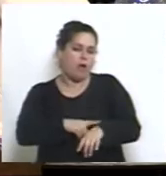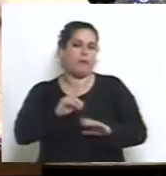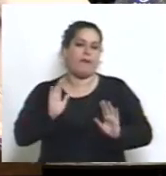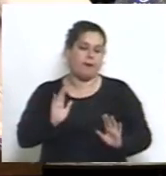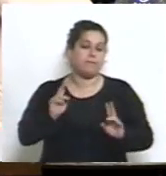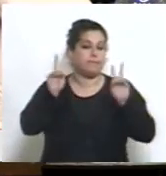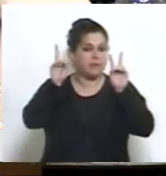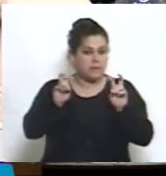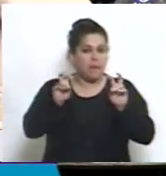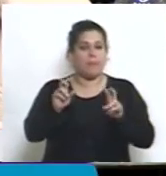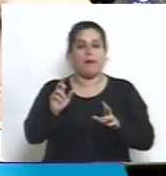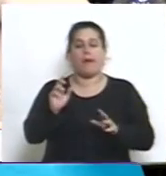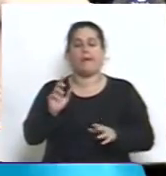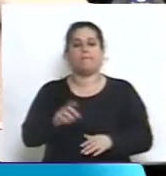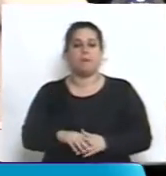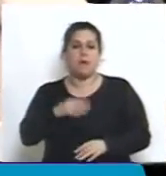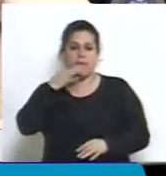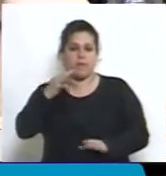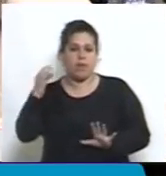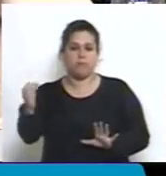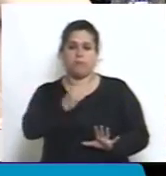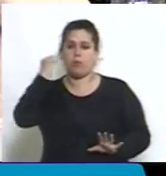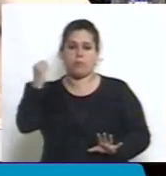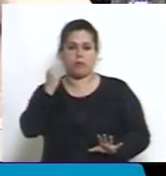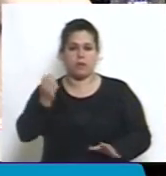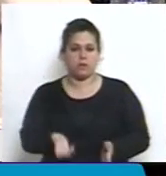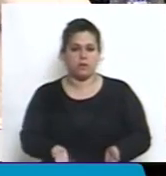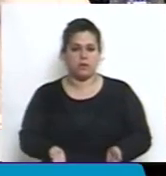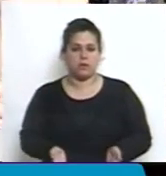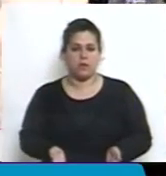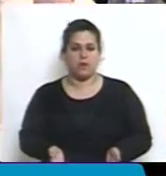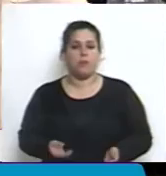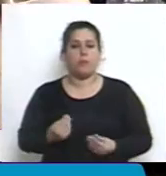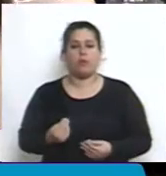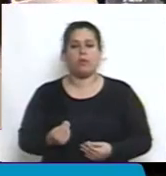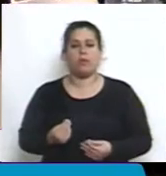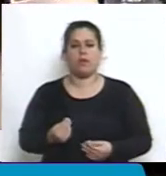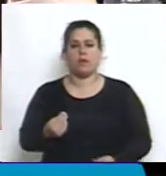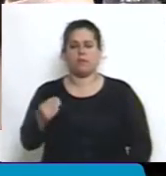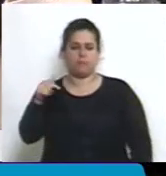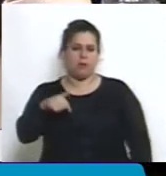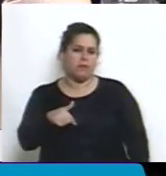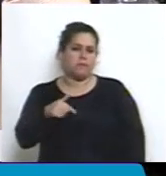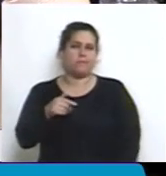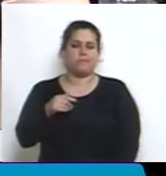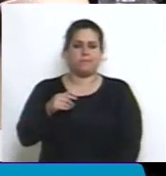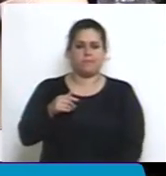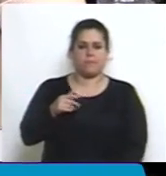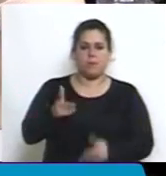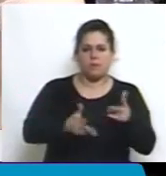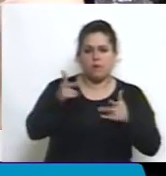de enorme importancia, porque estamos hablando del abuso